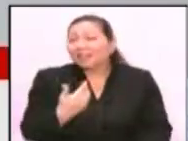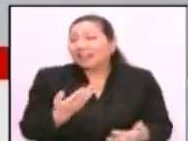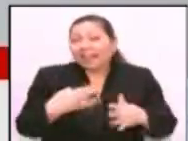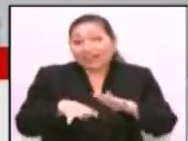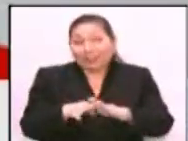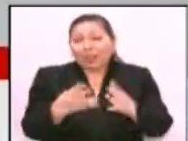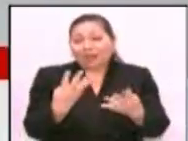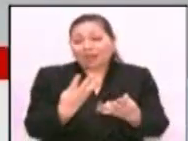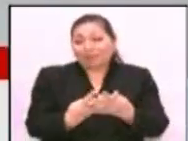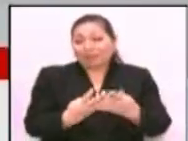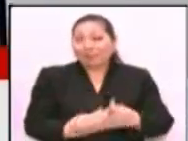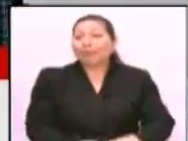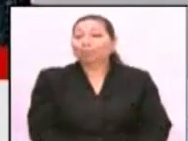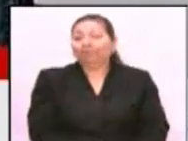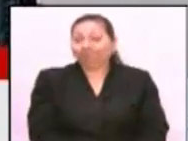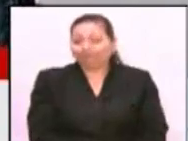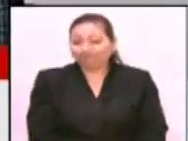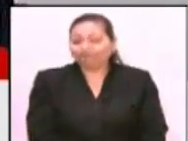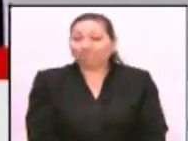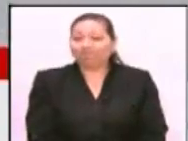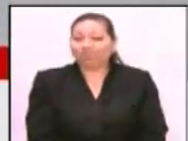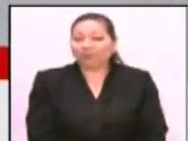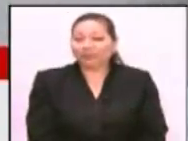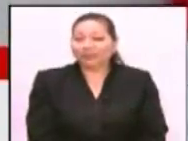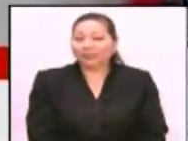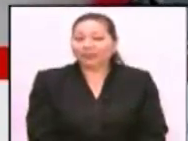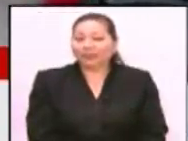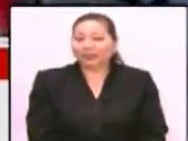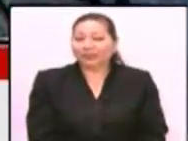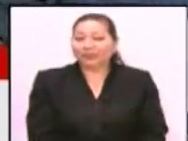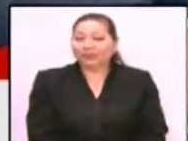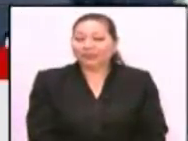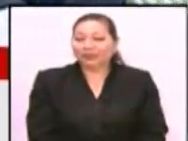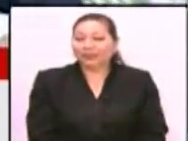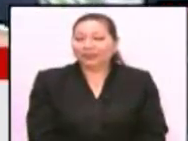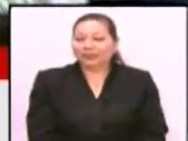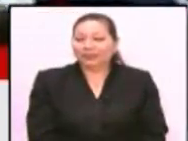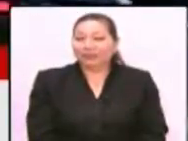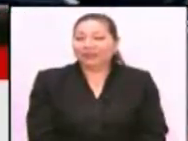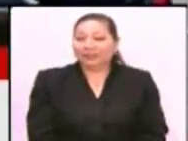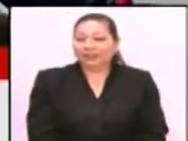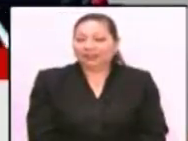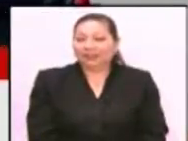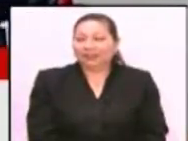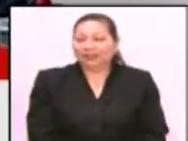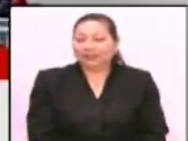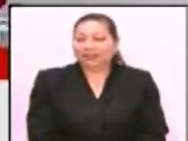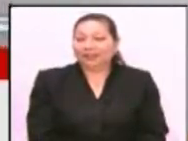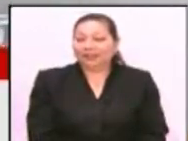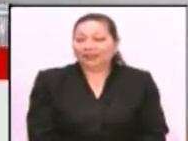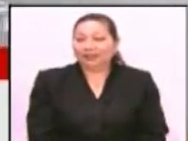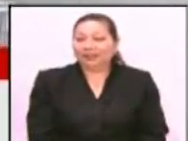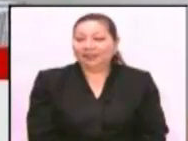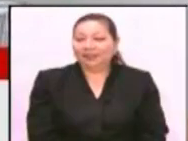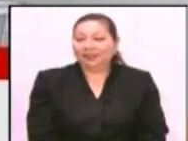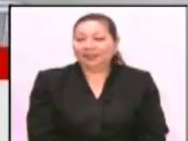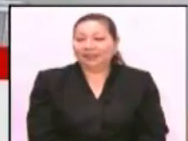¿no? Por supuesto, sí. Sí, solamente para ello. Carlos Álvarez quería también participar. Sí, creo que... No,